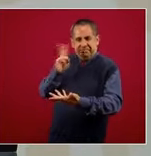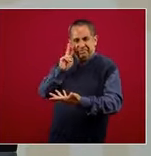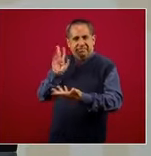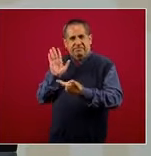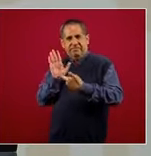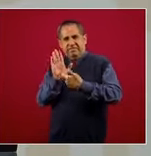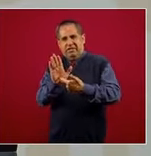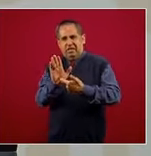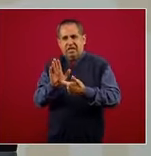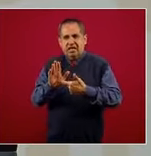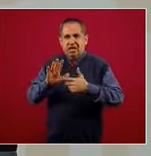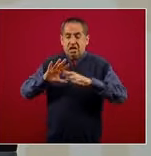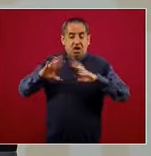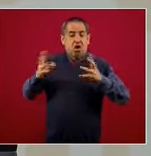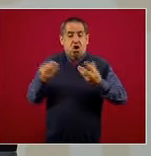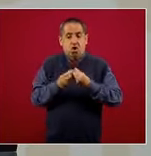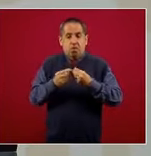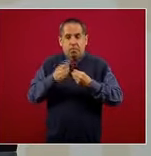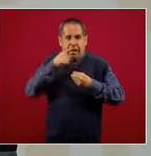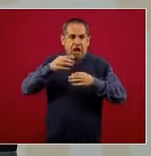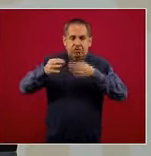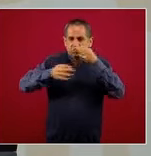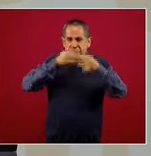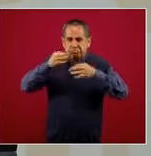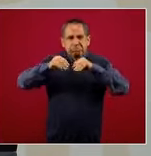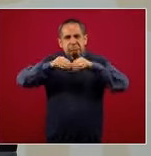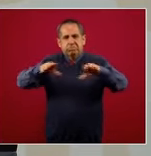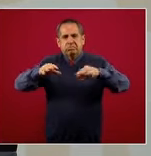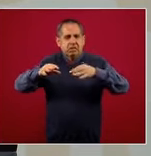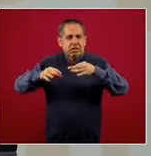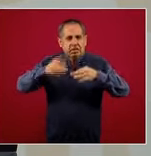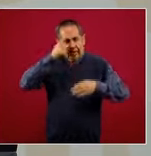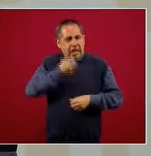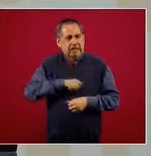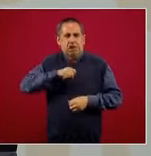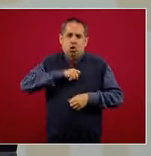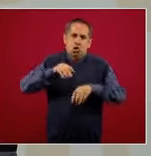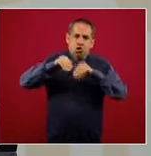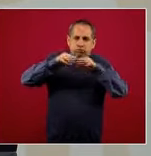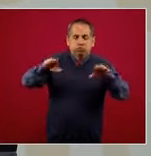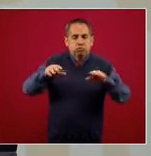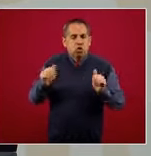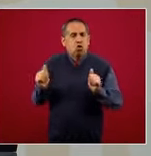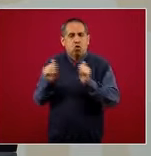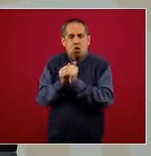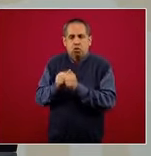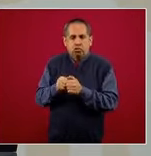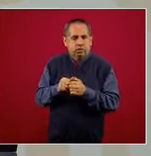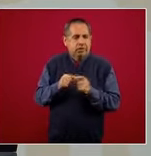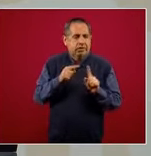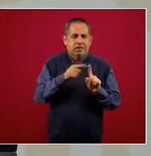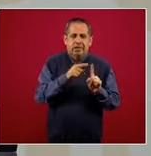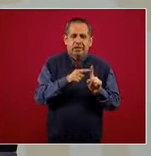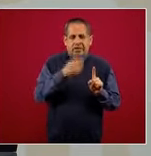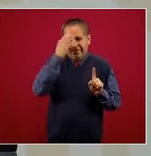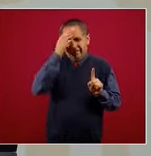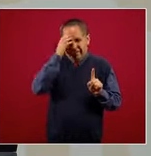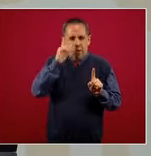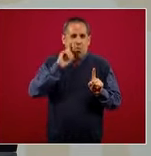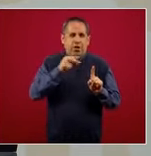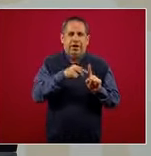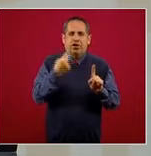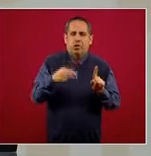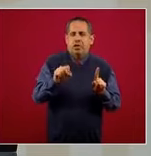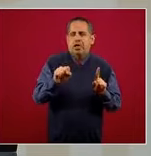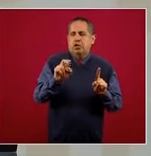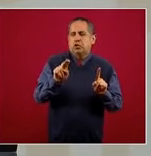que componen el repertorio de comunicación, promoción de la salud y que acompañan a su sana distancia. Y como